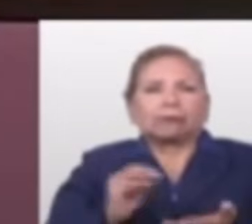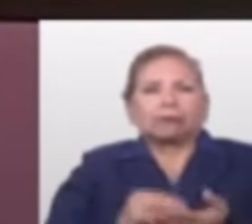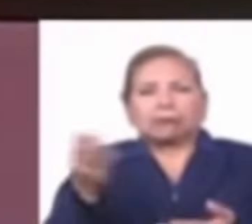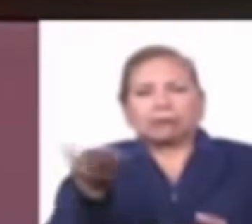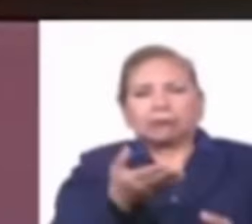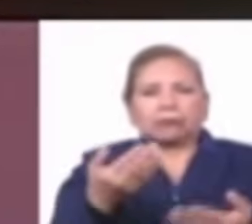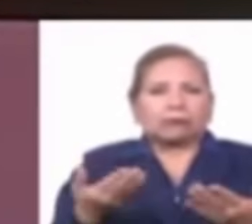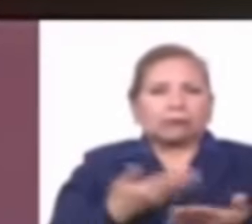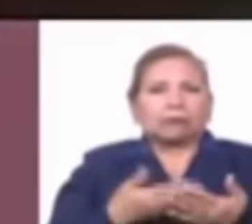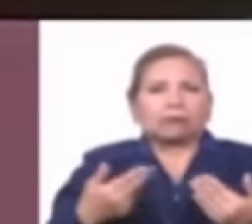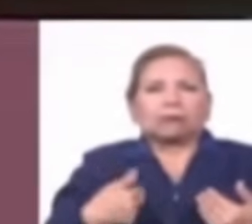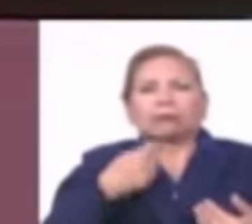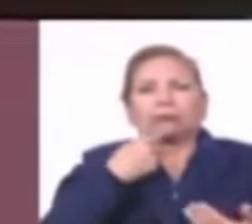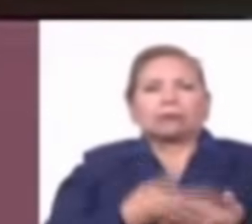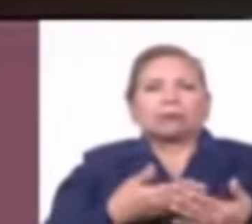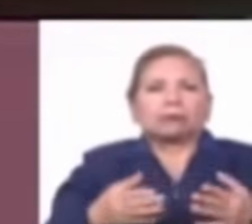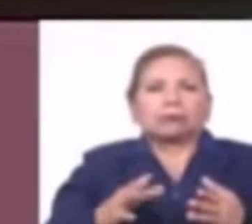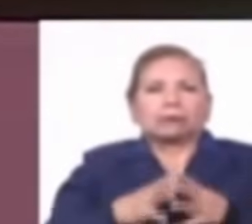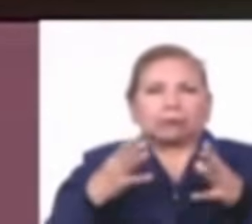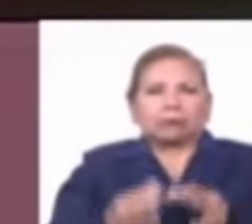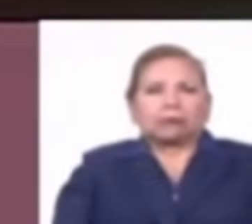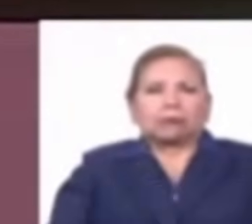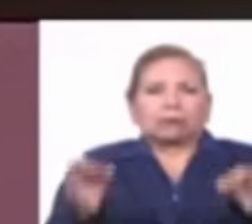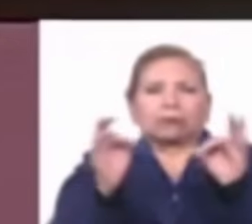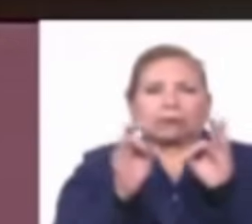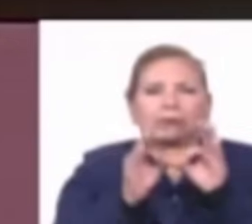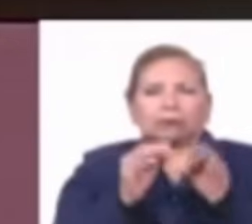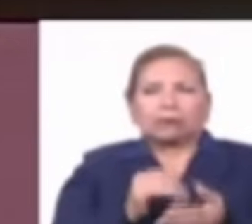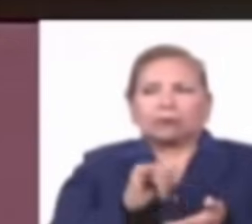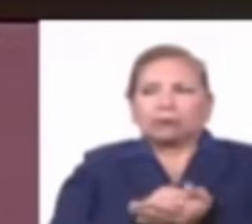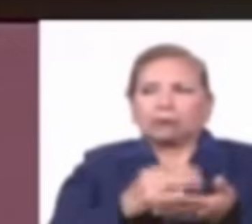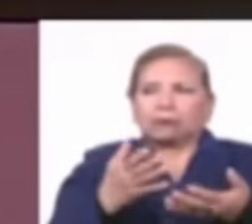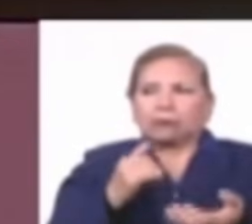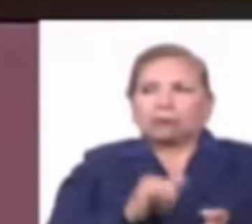Judicial, Javier Arévalo, calificó de migajas lo que les está tirando Dina Boluarte.